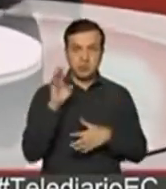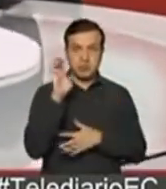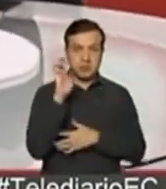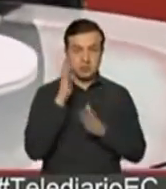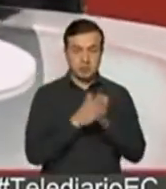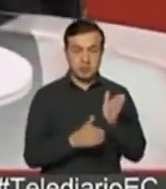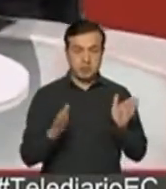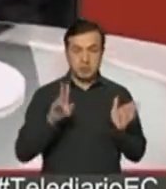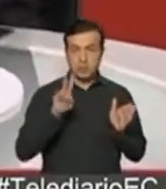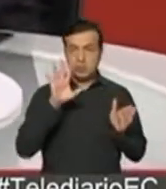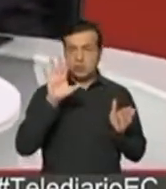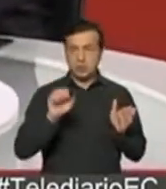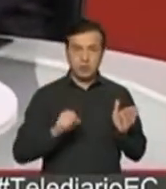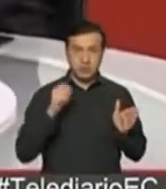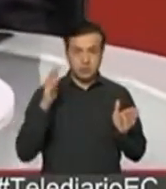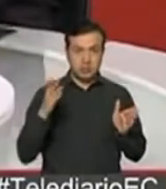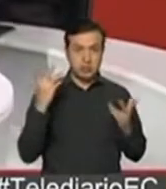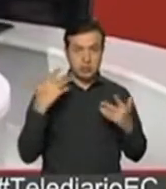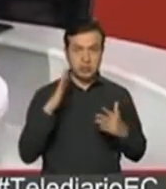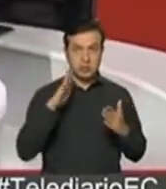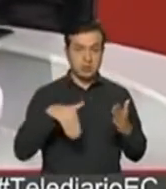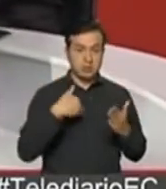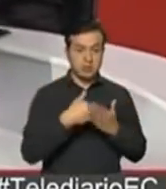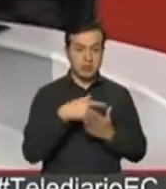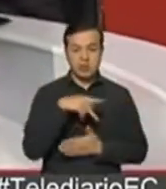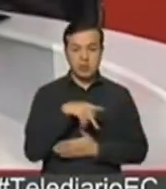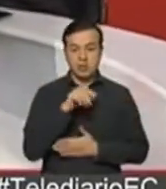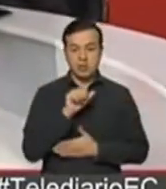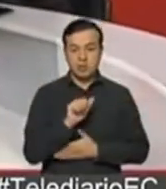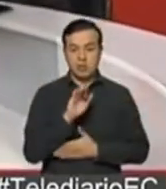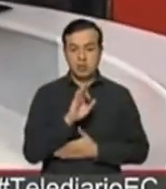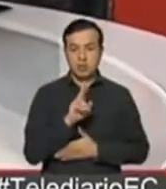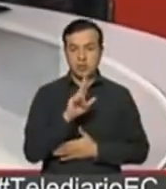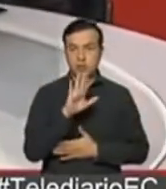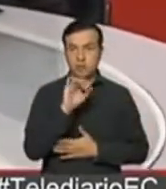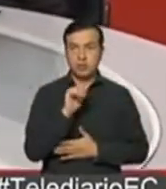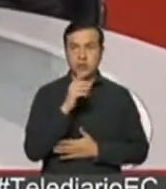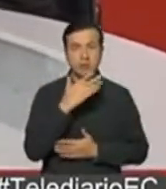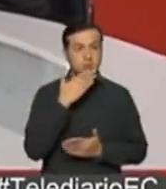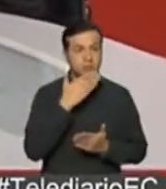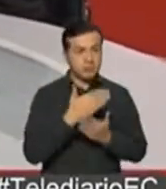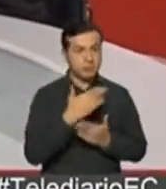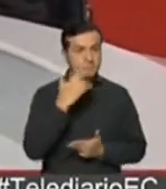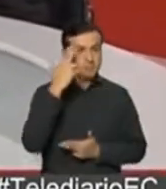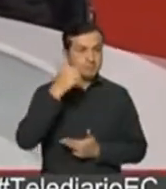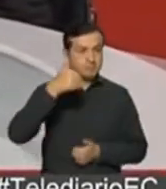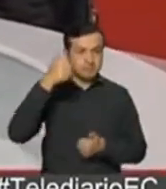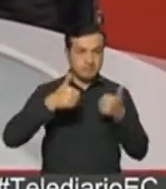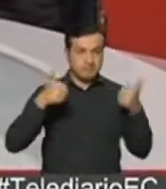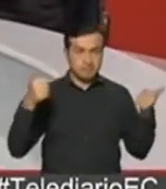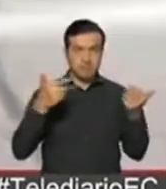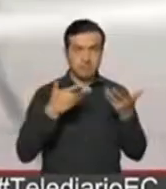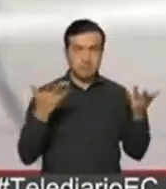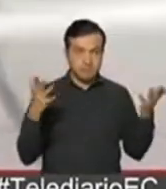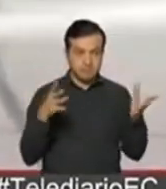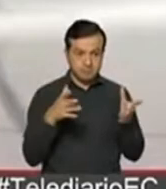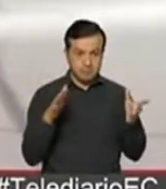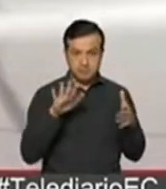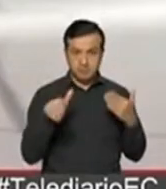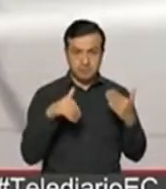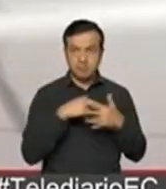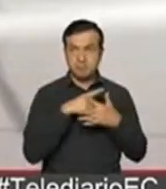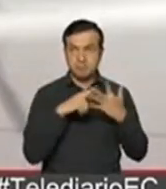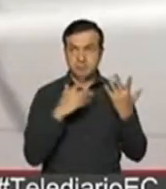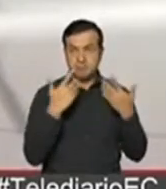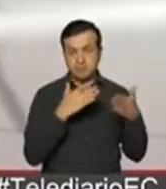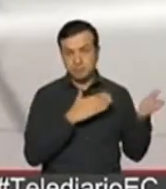con los 25 años fuimos a patuca agradecemos a los comandantes de ese entonces que llevaron todo lo que